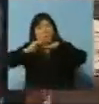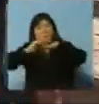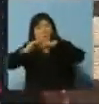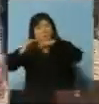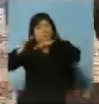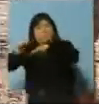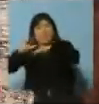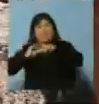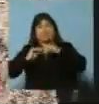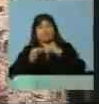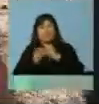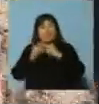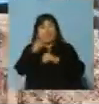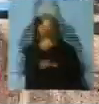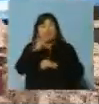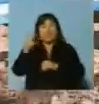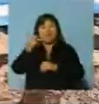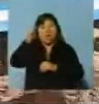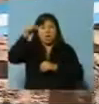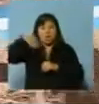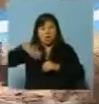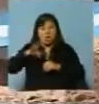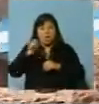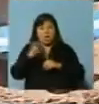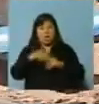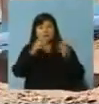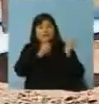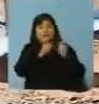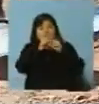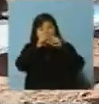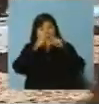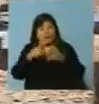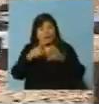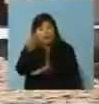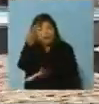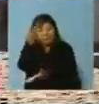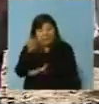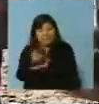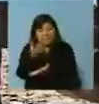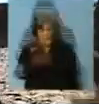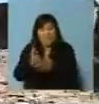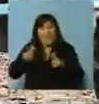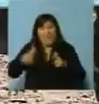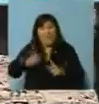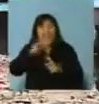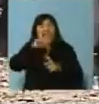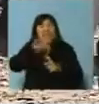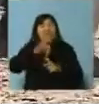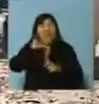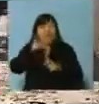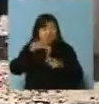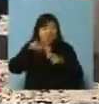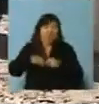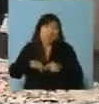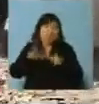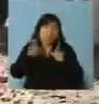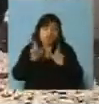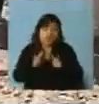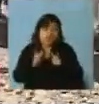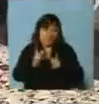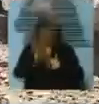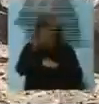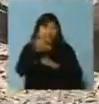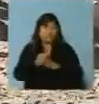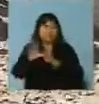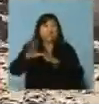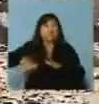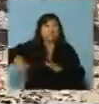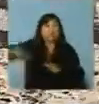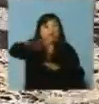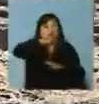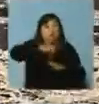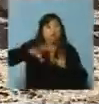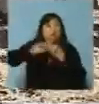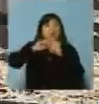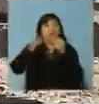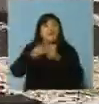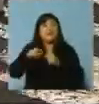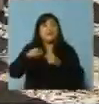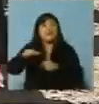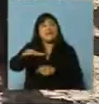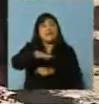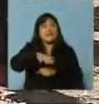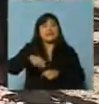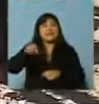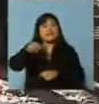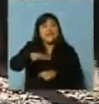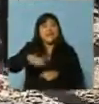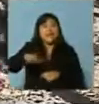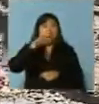22 kilowatts de generación combinadas con almacenaje en baterías de ion litio convierten a esta